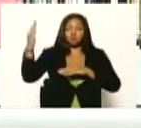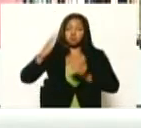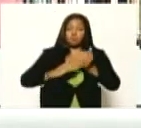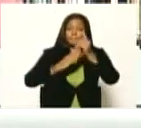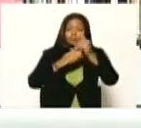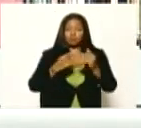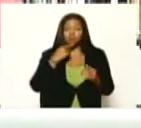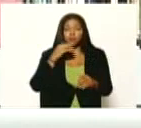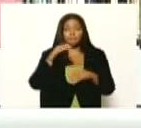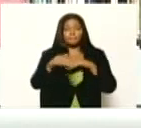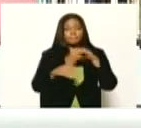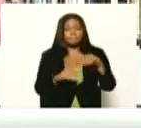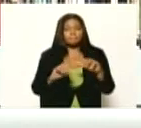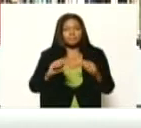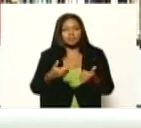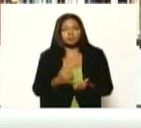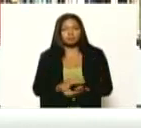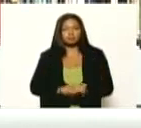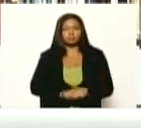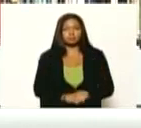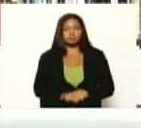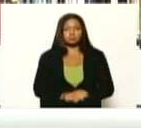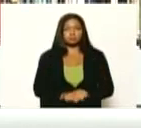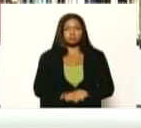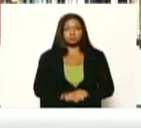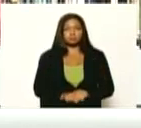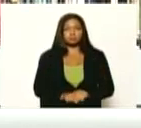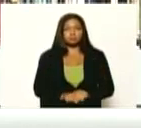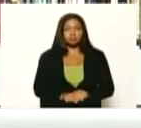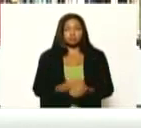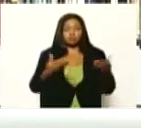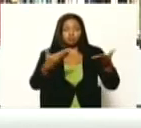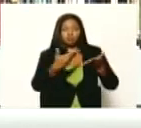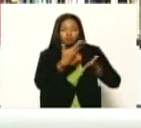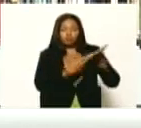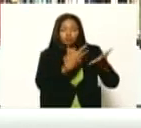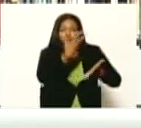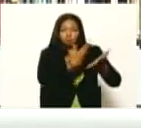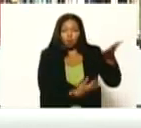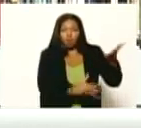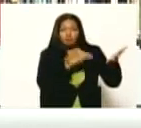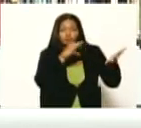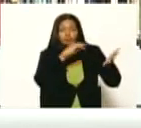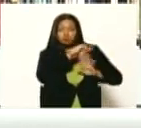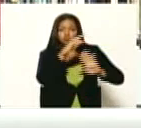dado el primer paso. Miren, aquí tengo todos los datos, todo, todo.